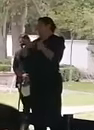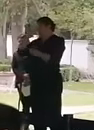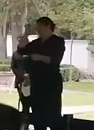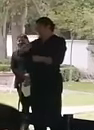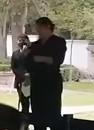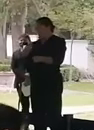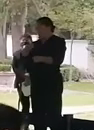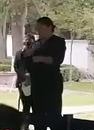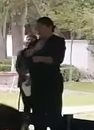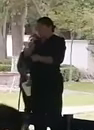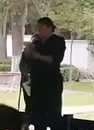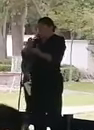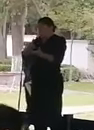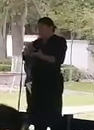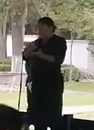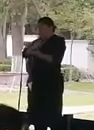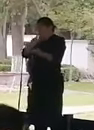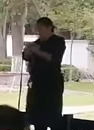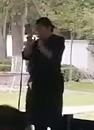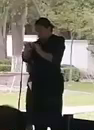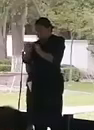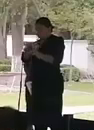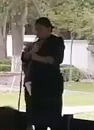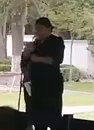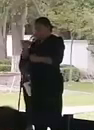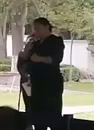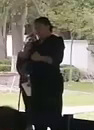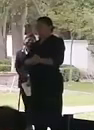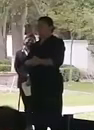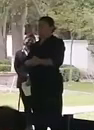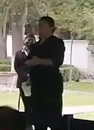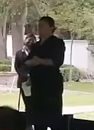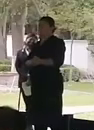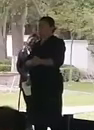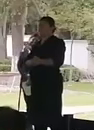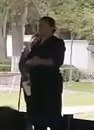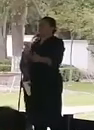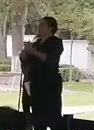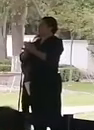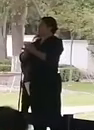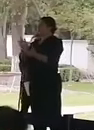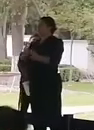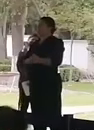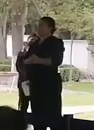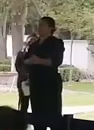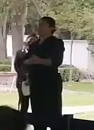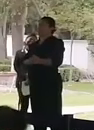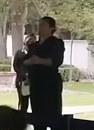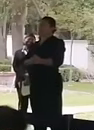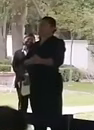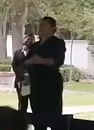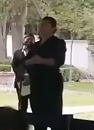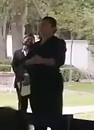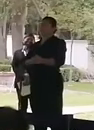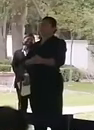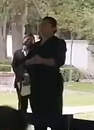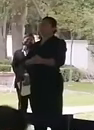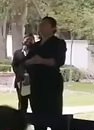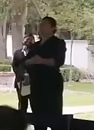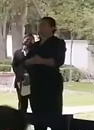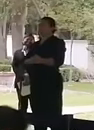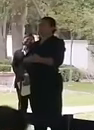general. Gracias. Muchas gracias, Pablo. Si me permites, le voy a, porque estuvimos hablando bastante